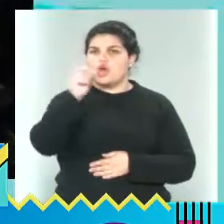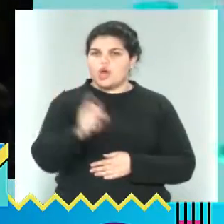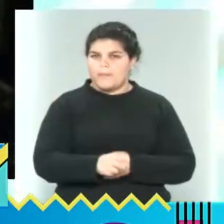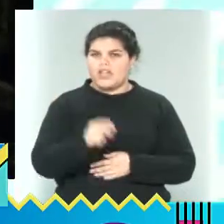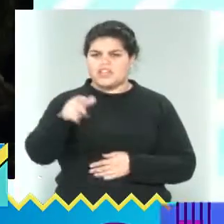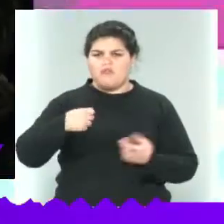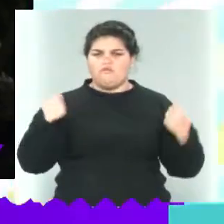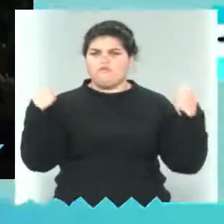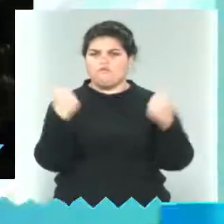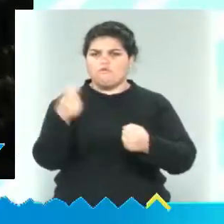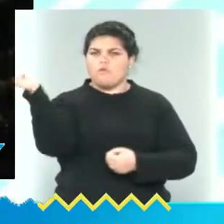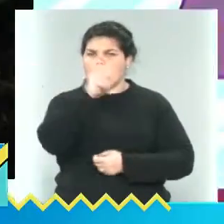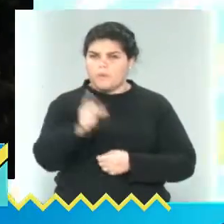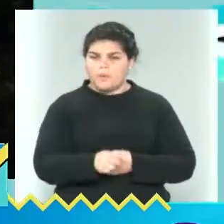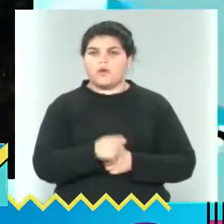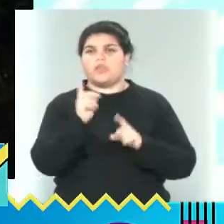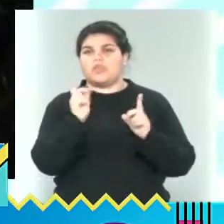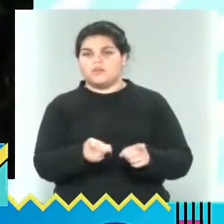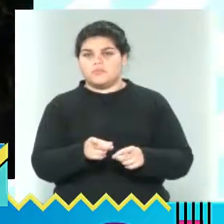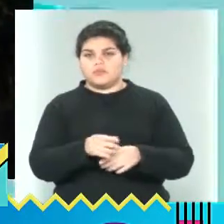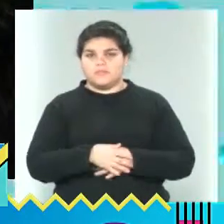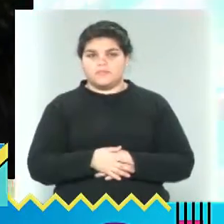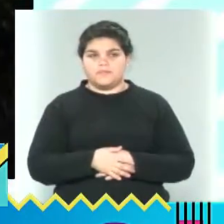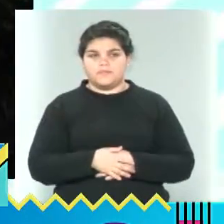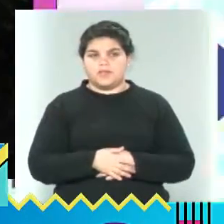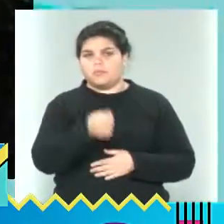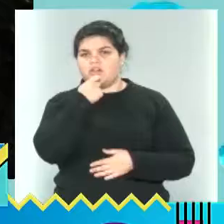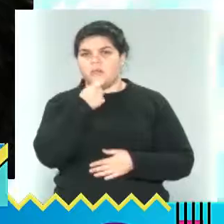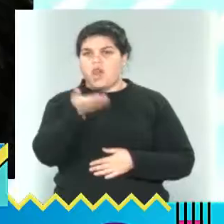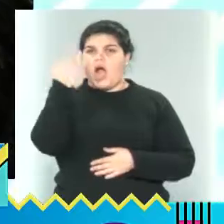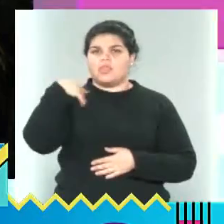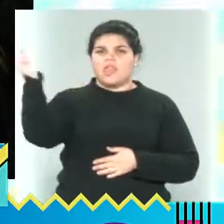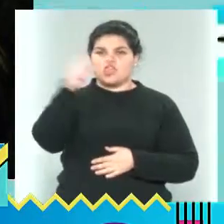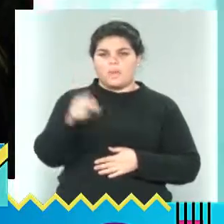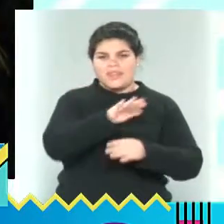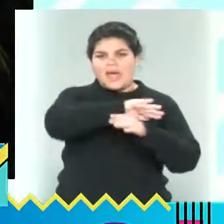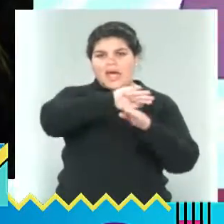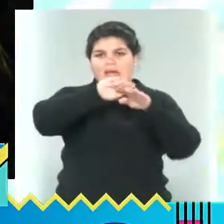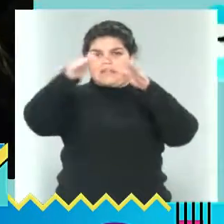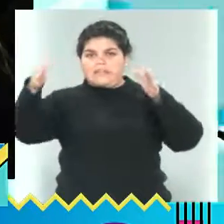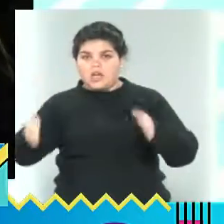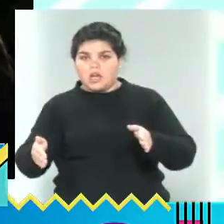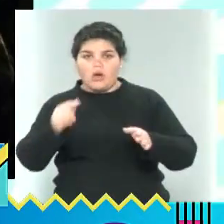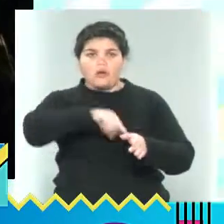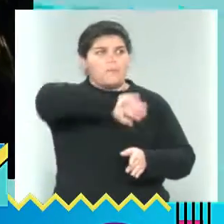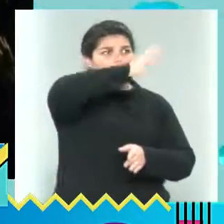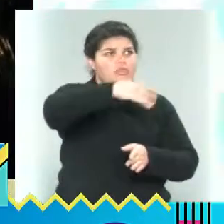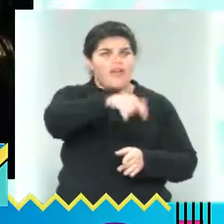son más fuertes, situaciones, por ejemplo, tormentas que antes ocurrían en el llano y que ahora ocurren en la montaña y